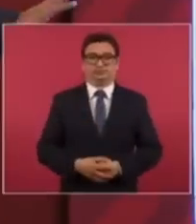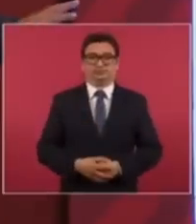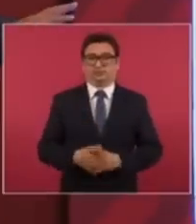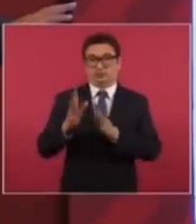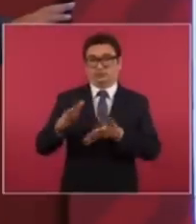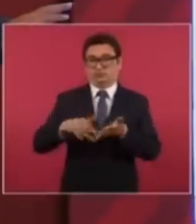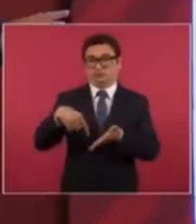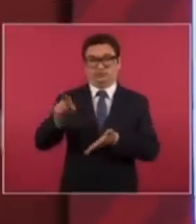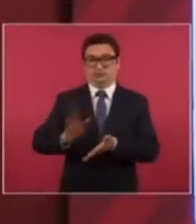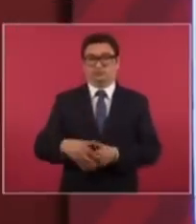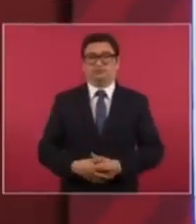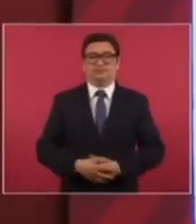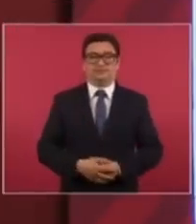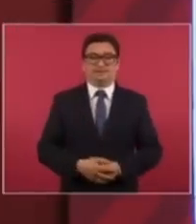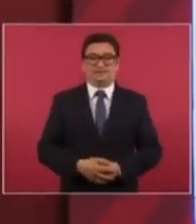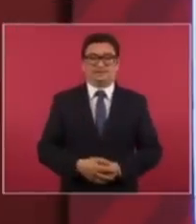Así estamos.